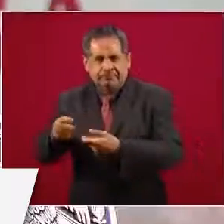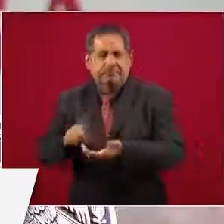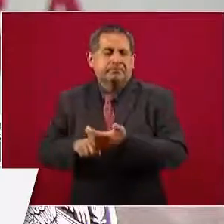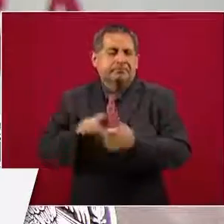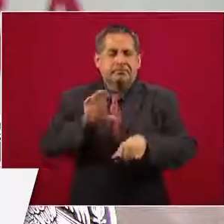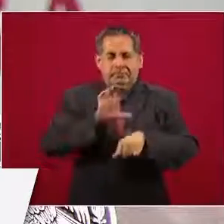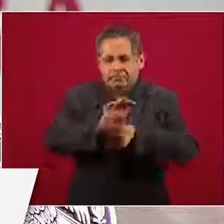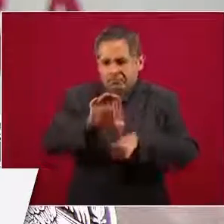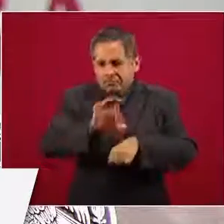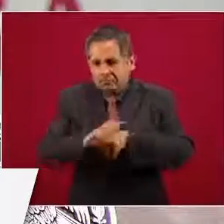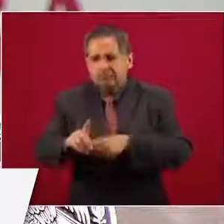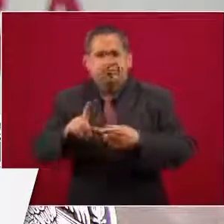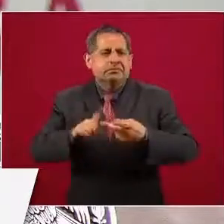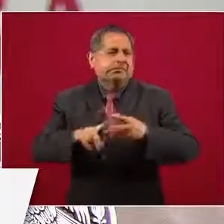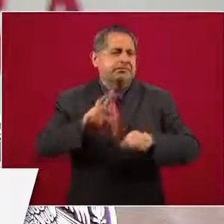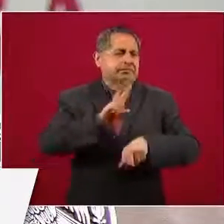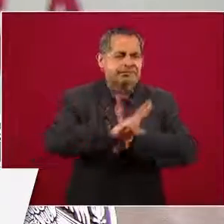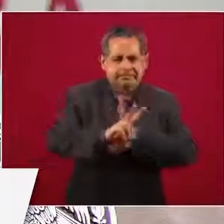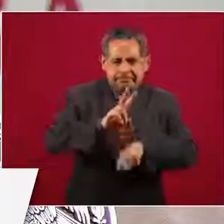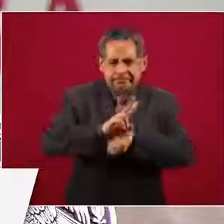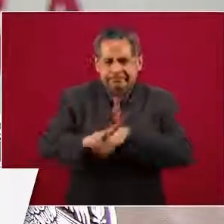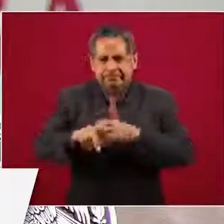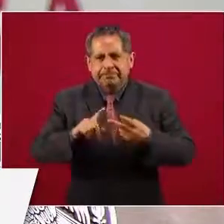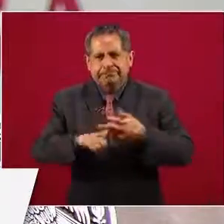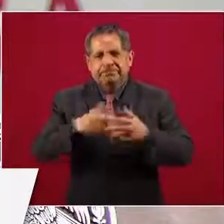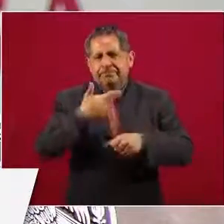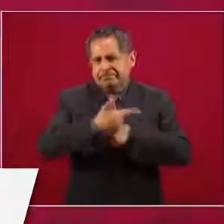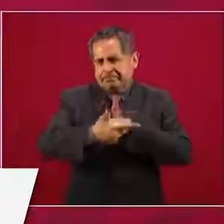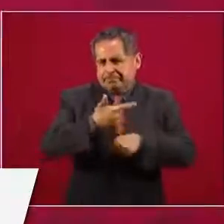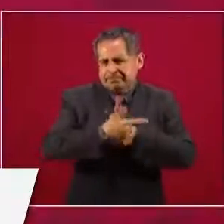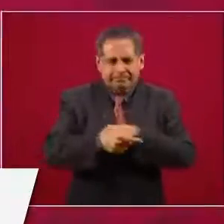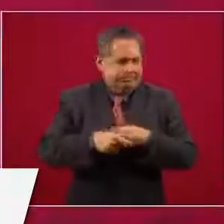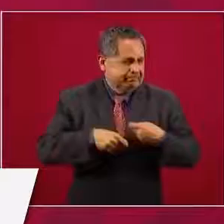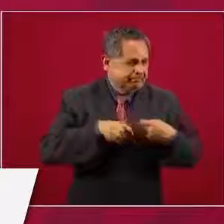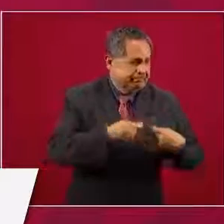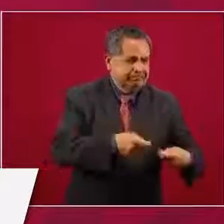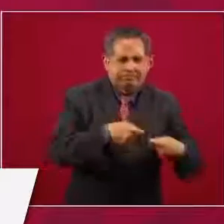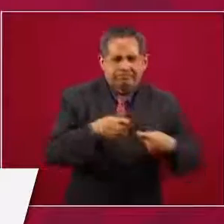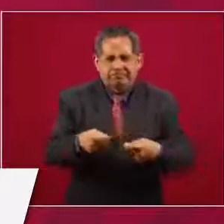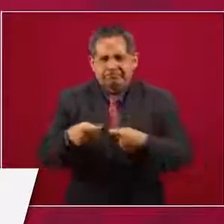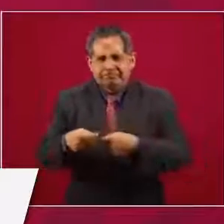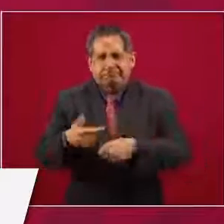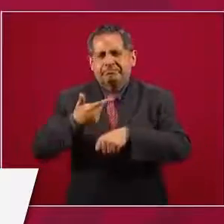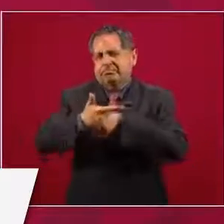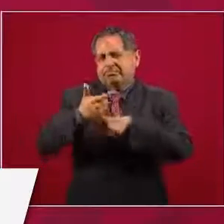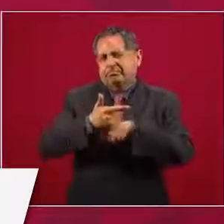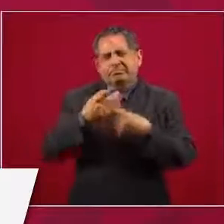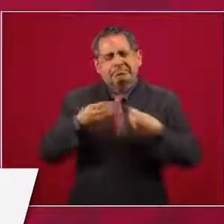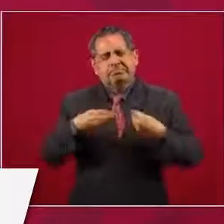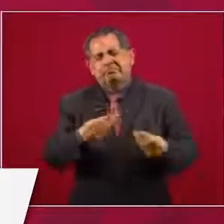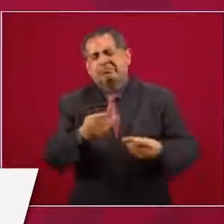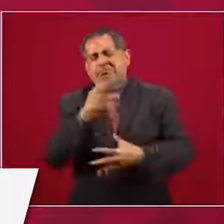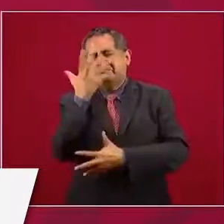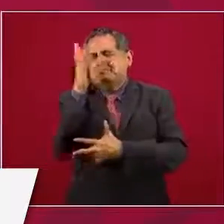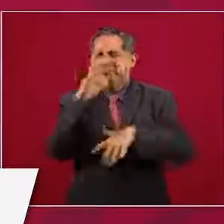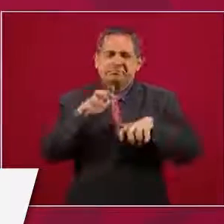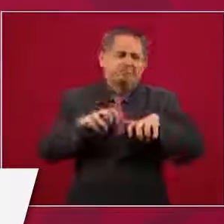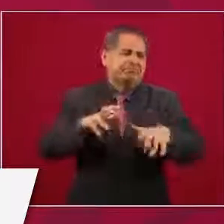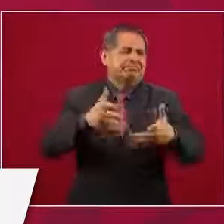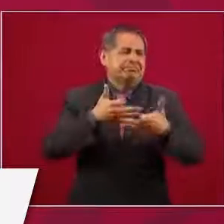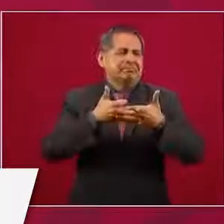Colombia, Venezuela, Guatemala, selvas tropicales,